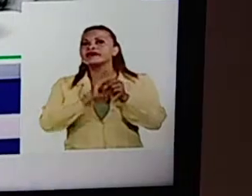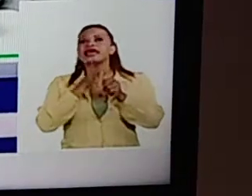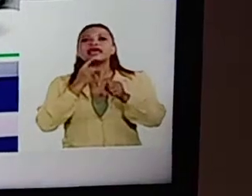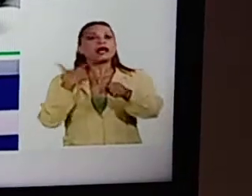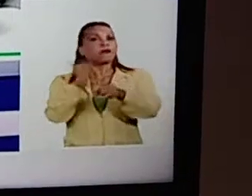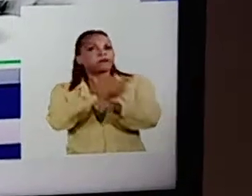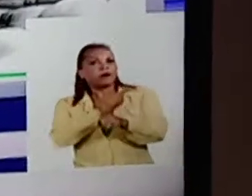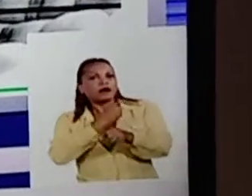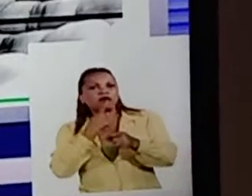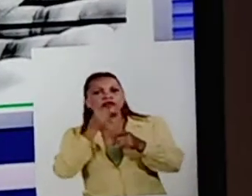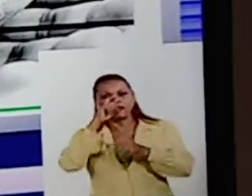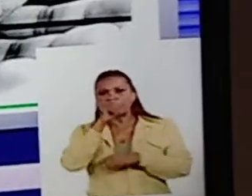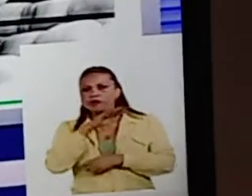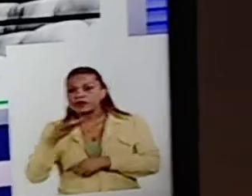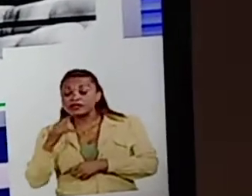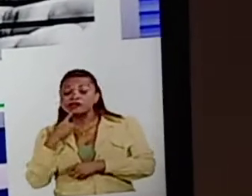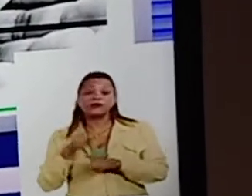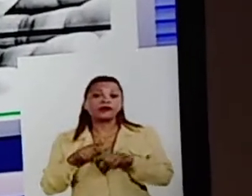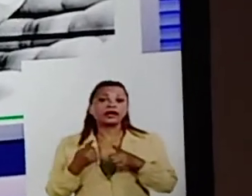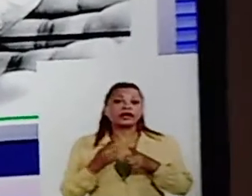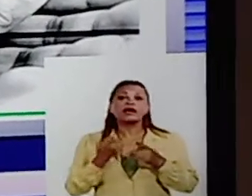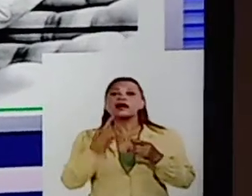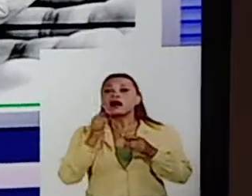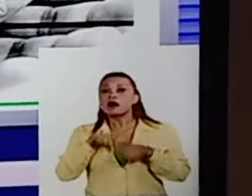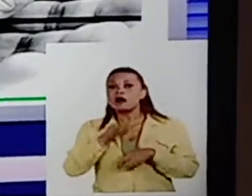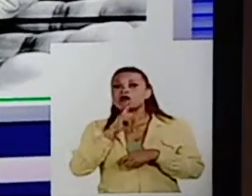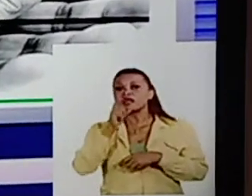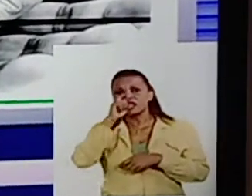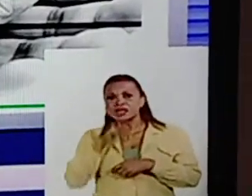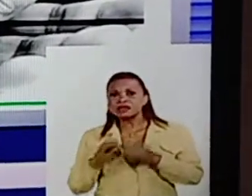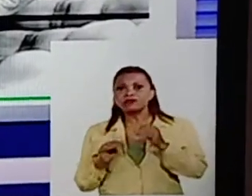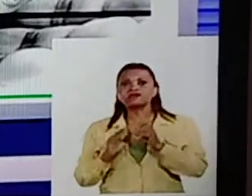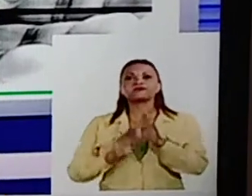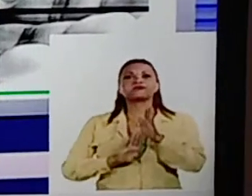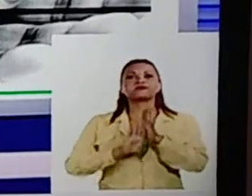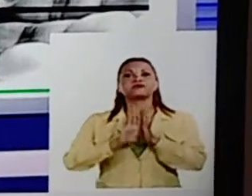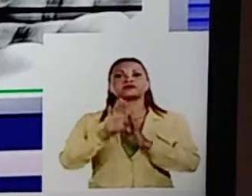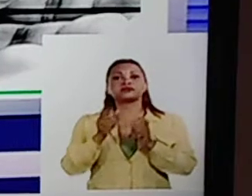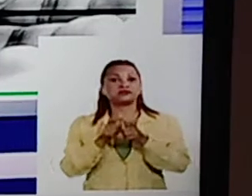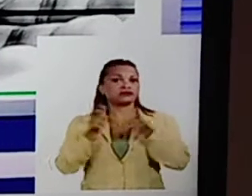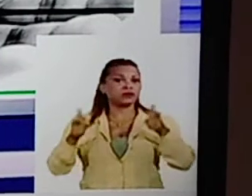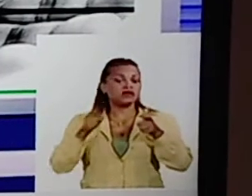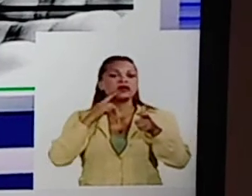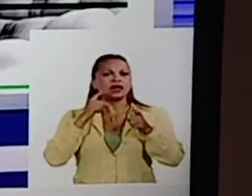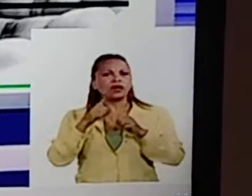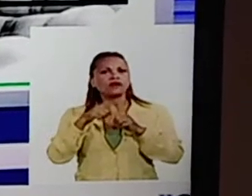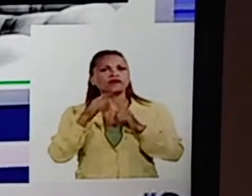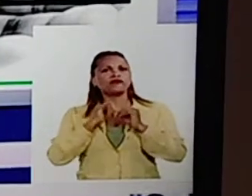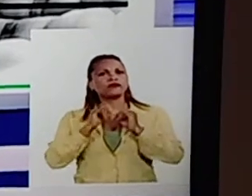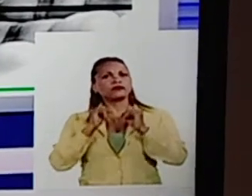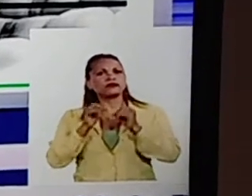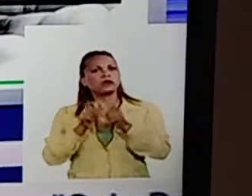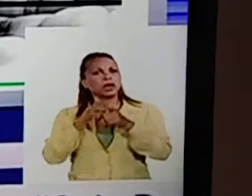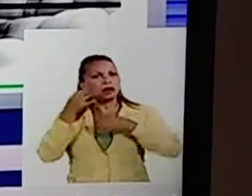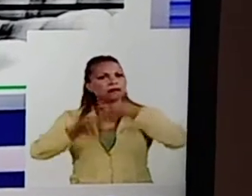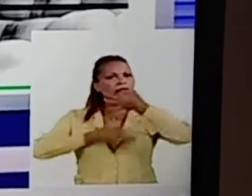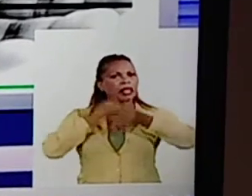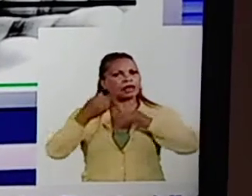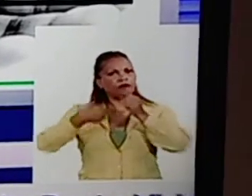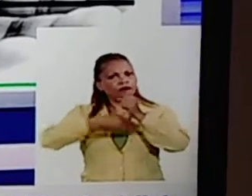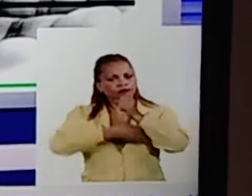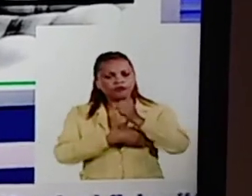tendencia creciente de nuevos casos en edades pediátricas. Un tema que ampliaremos a propósito de que el CECMED, la autoridad